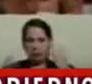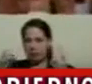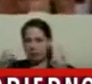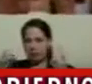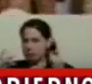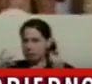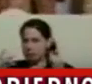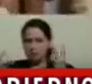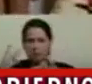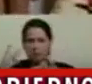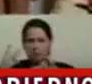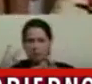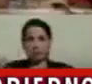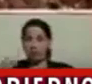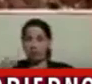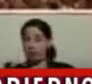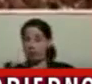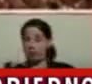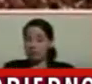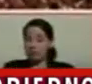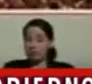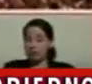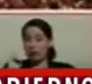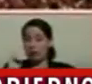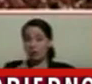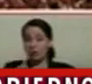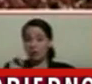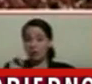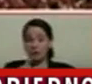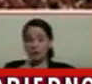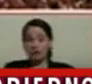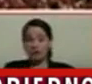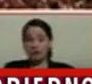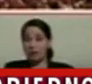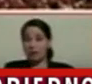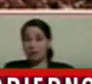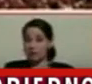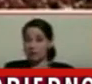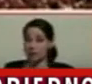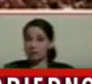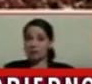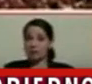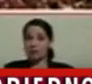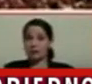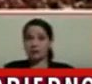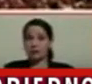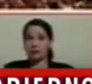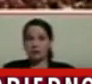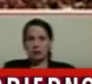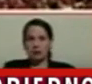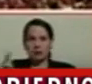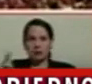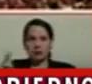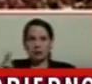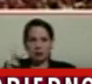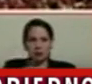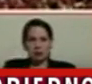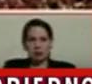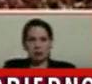Aquí está nuestro canciller Jorge Arriaza. No es por casualidad, Jorge,